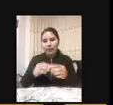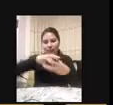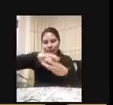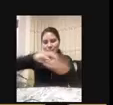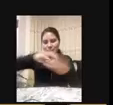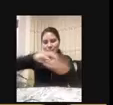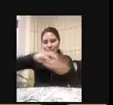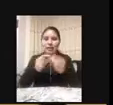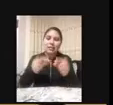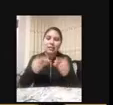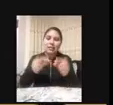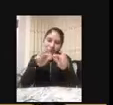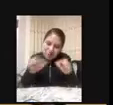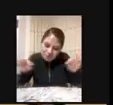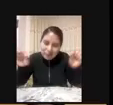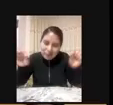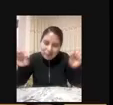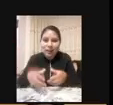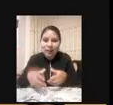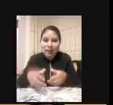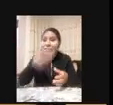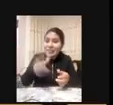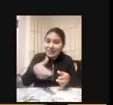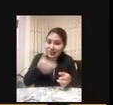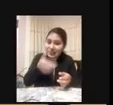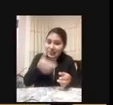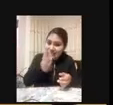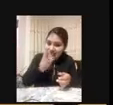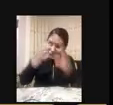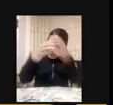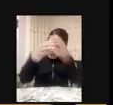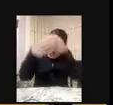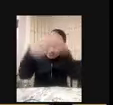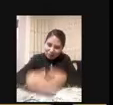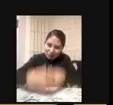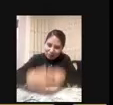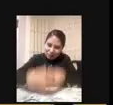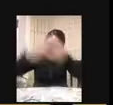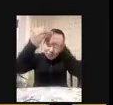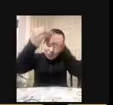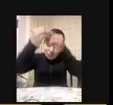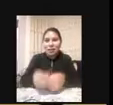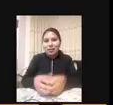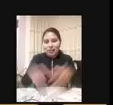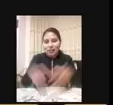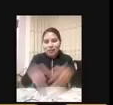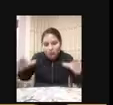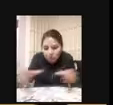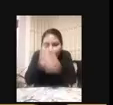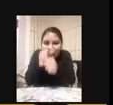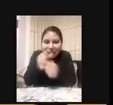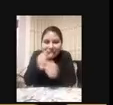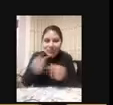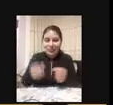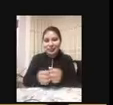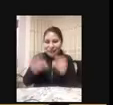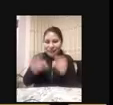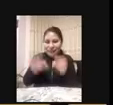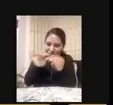texturizadas, botellas sensoriales que también son importantes, bolsitas de arena, y todos estos materiales pueden elaborarlos en